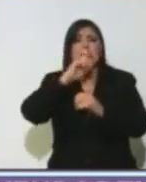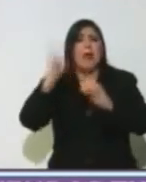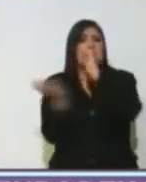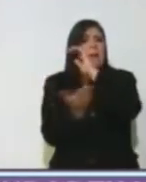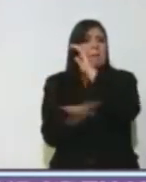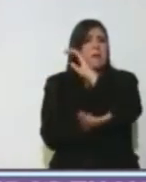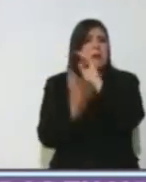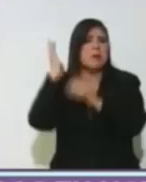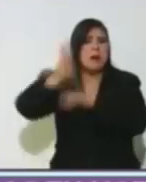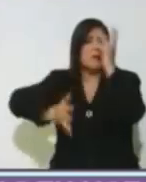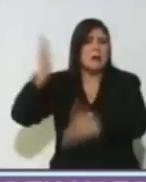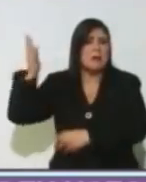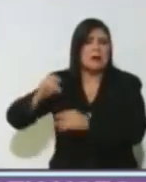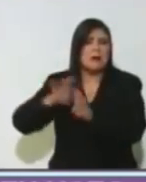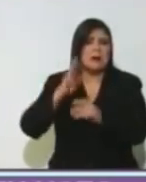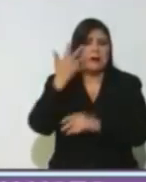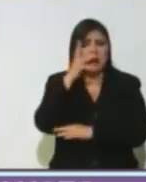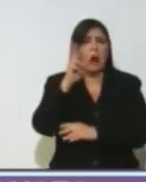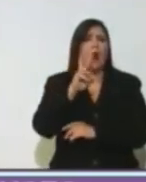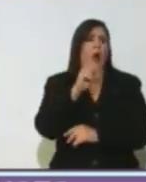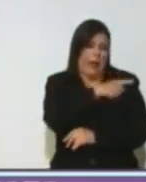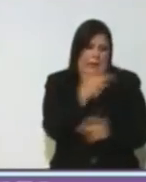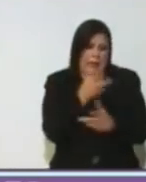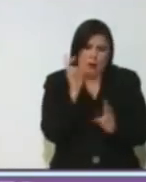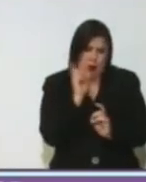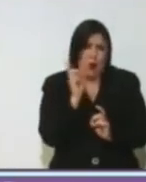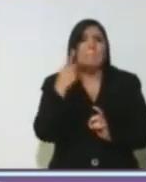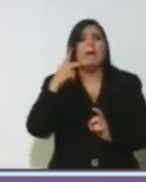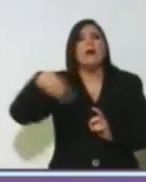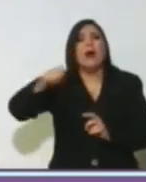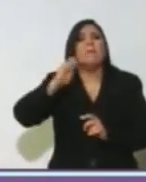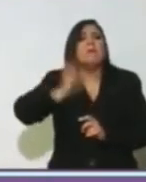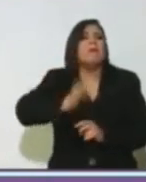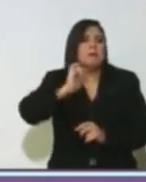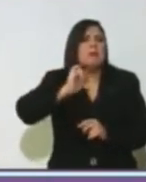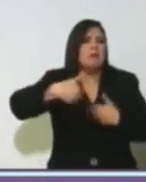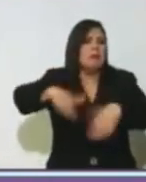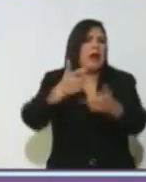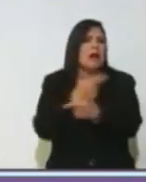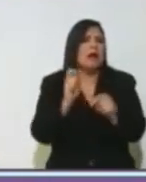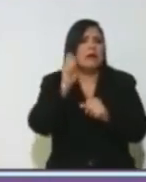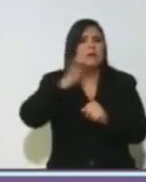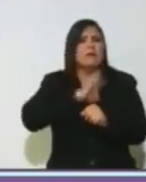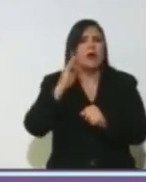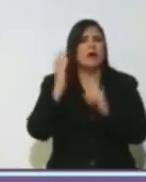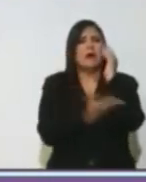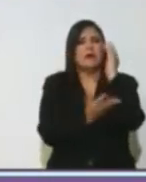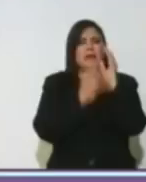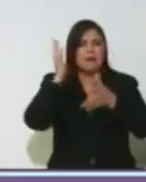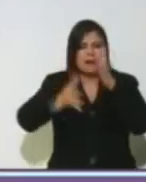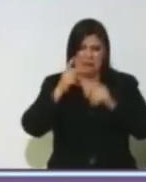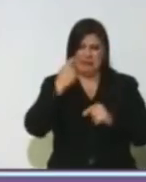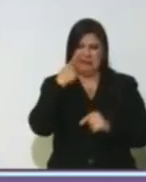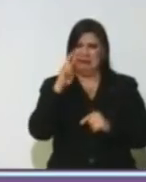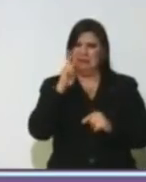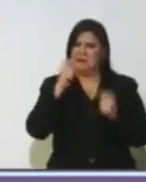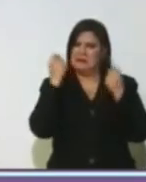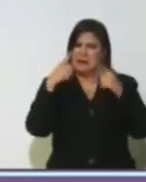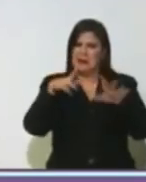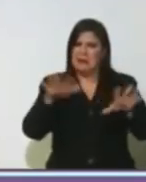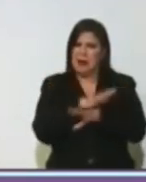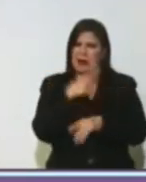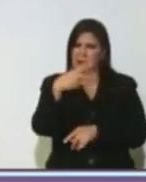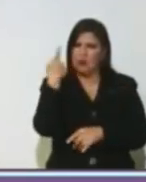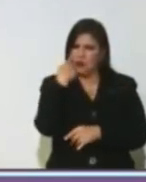permitió perdonó ella no las hizo permitió la tala de árboles es sorprendente que cambie tan rápido de parecer gracias